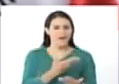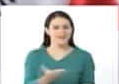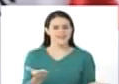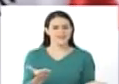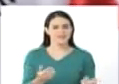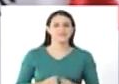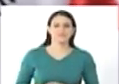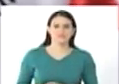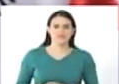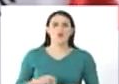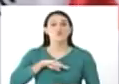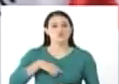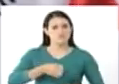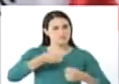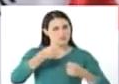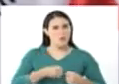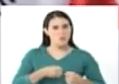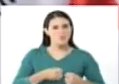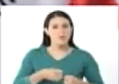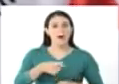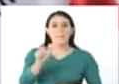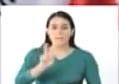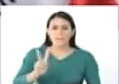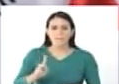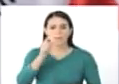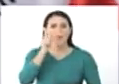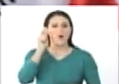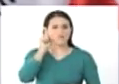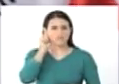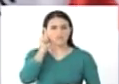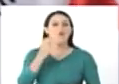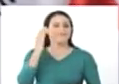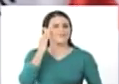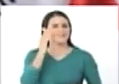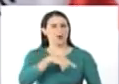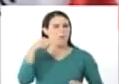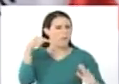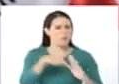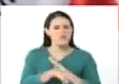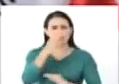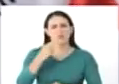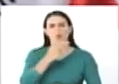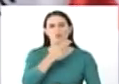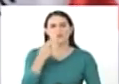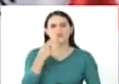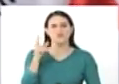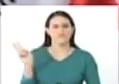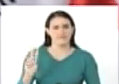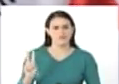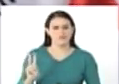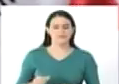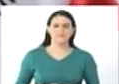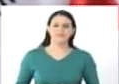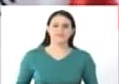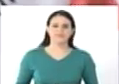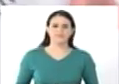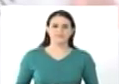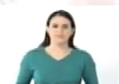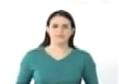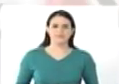ellos, muchísimas gracias. Estamos seguros que las venezolanas y los venezolanos reconocen su profundo compromiso con el